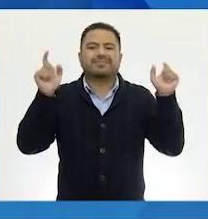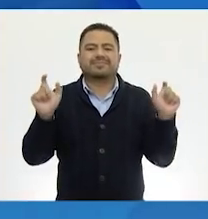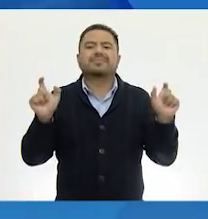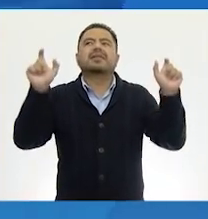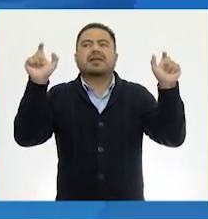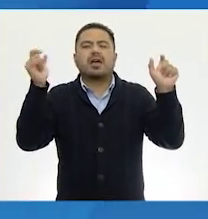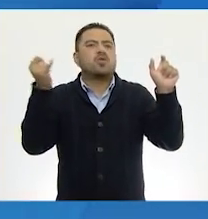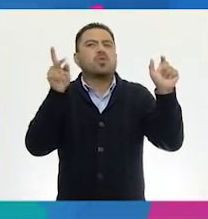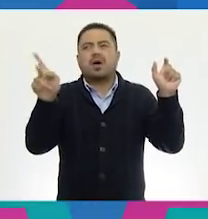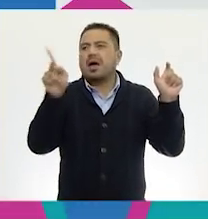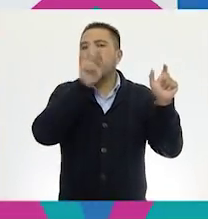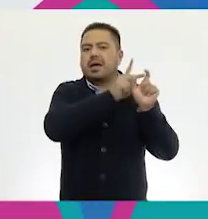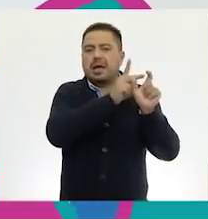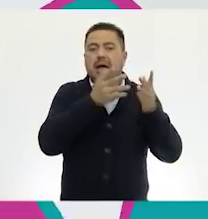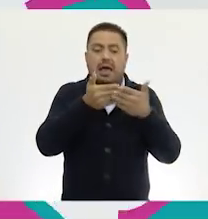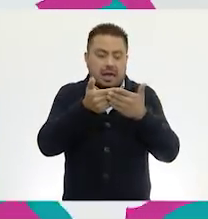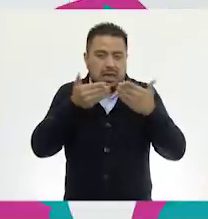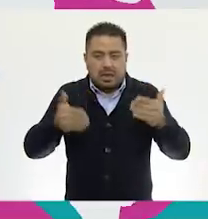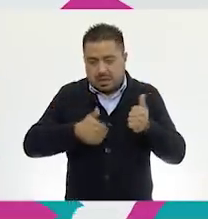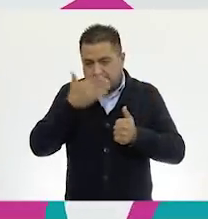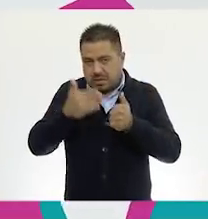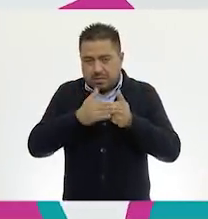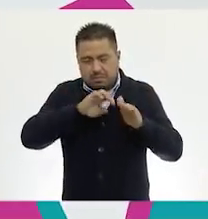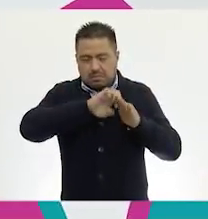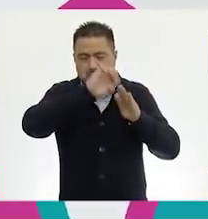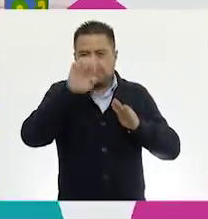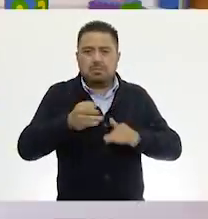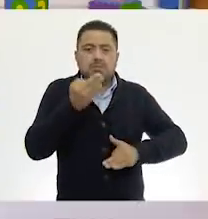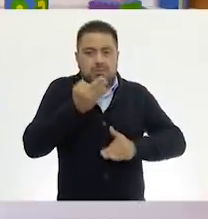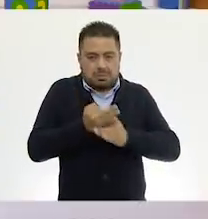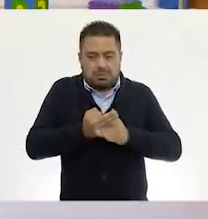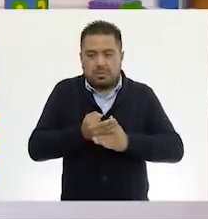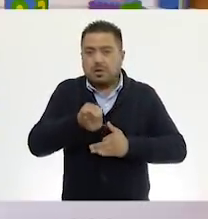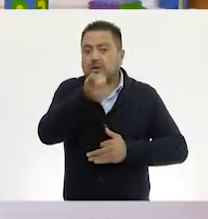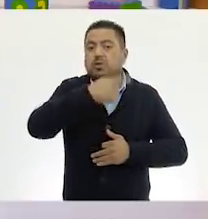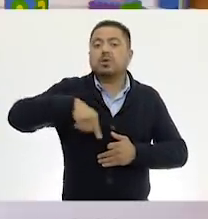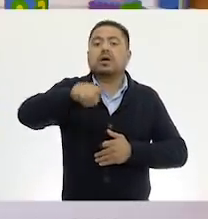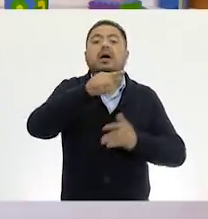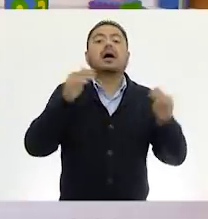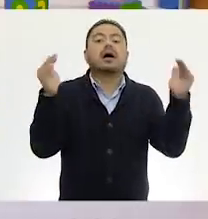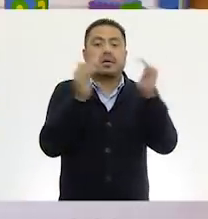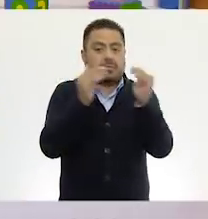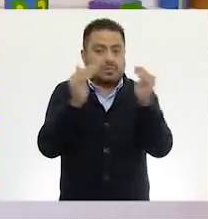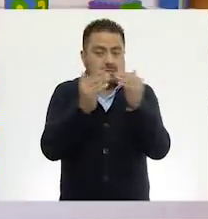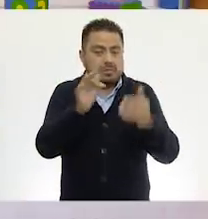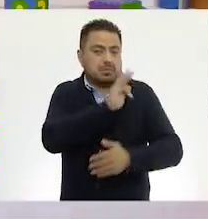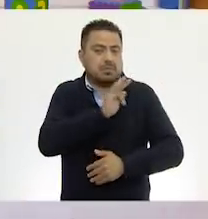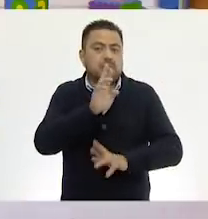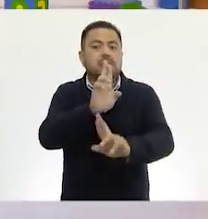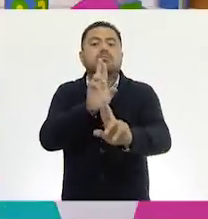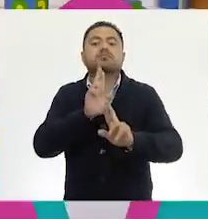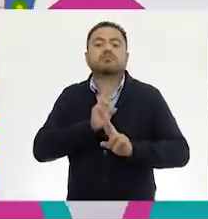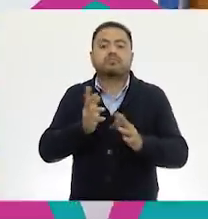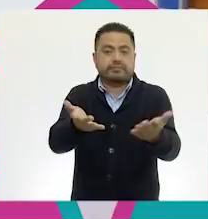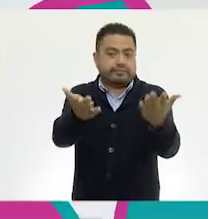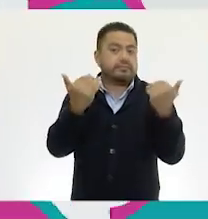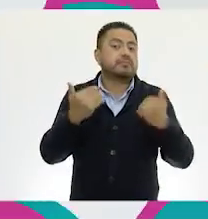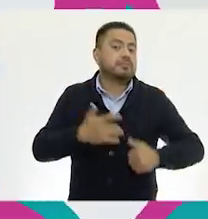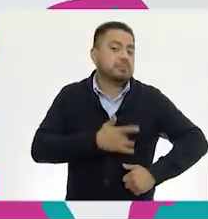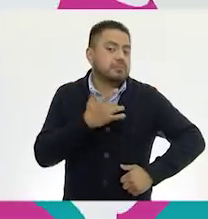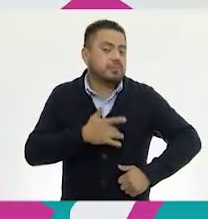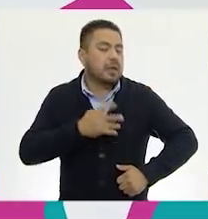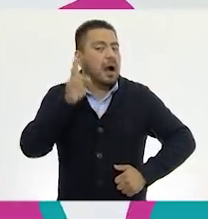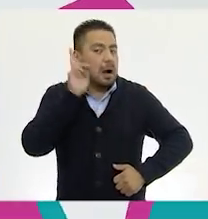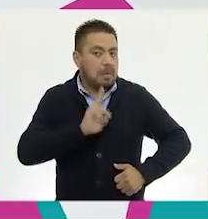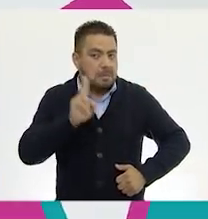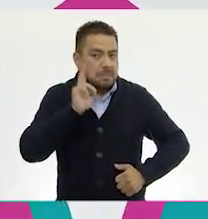Muy, muy bien. Pasamos entonces con nuestro siguiente ejemplo y ahora les corresponde a ustedes allá en casa poder contestarlo. ¿Qué les parece? A